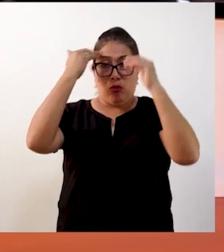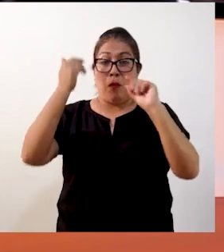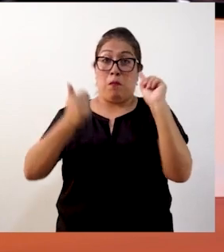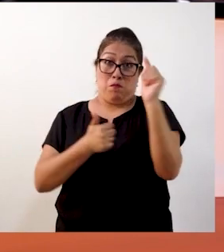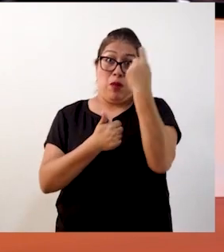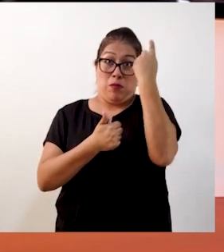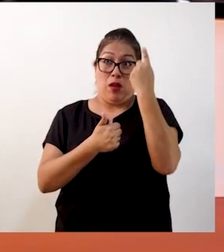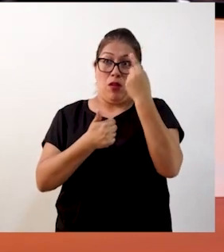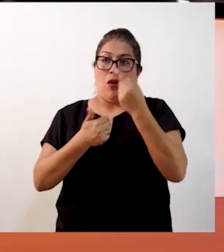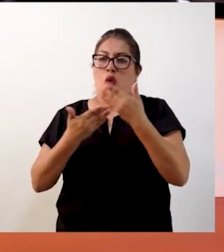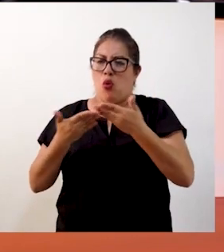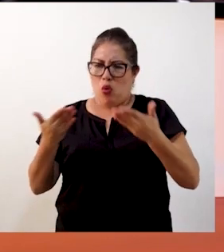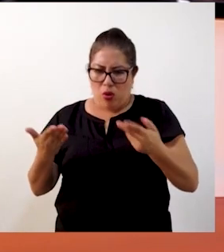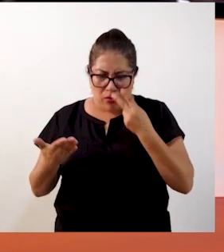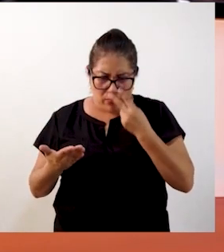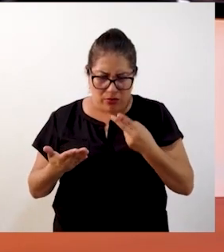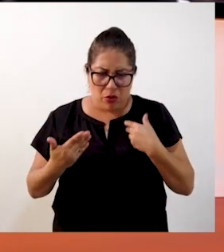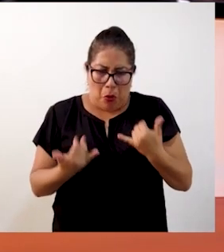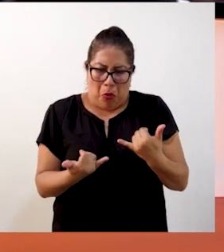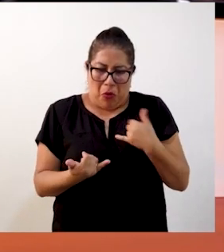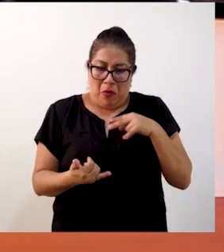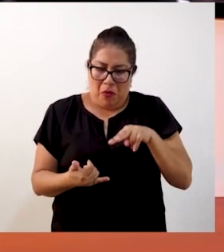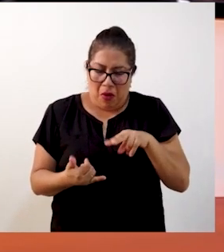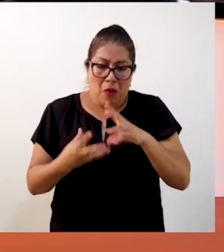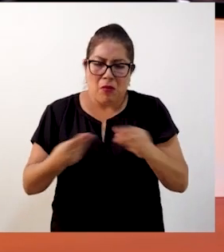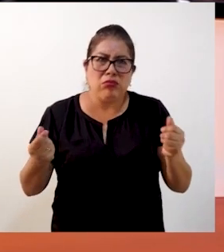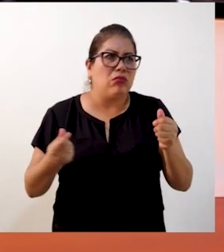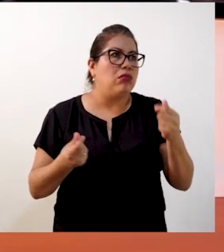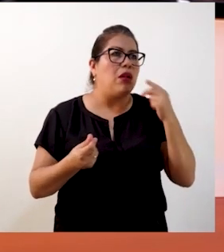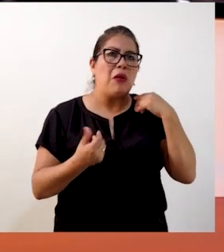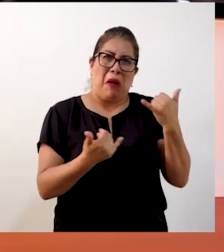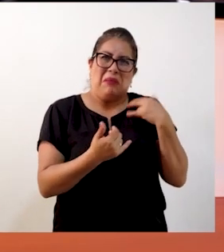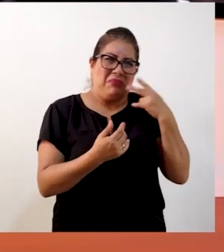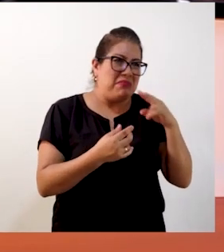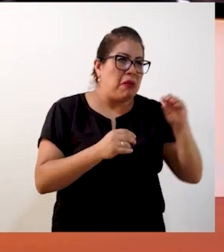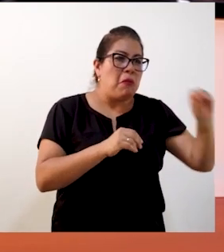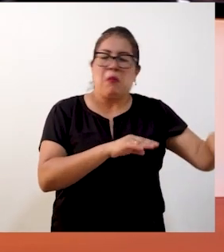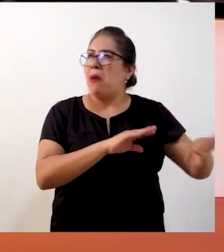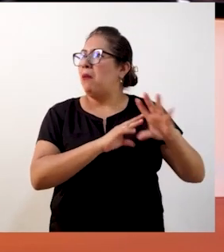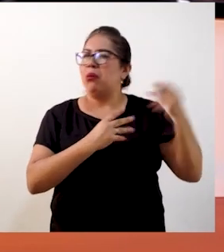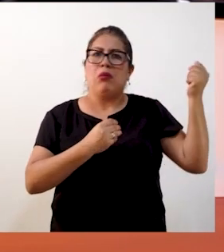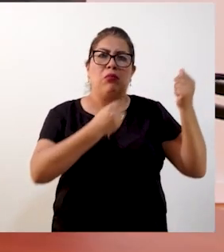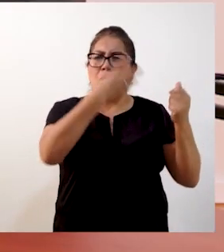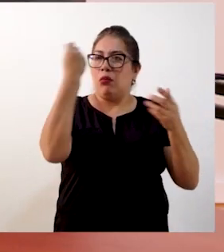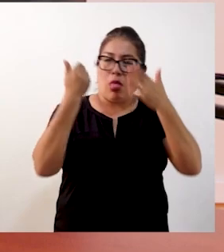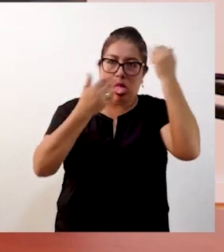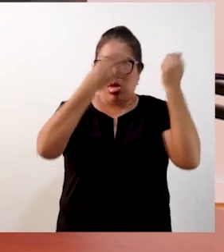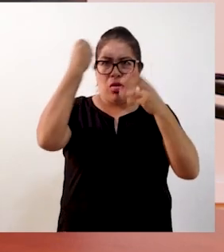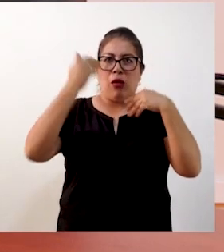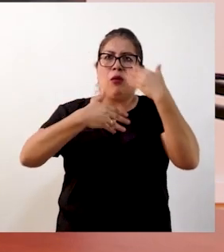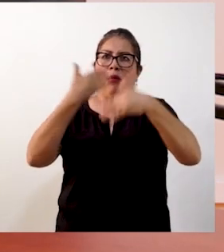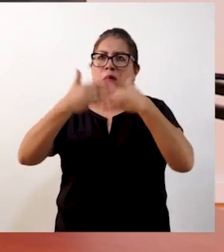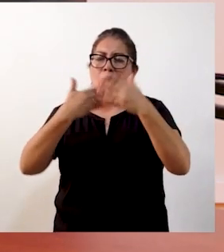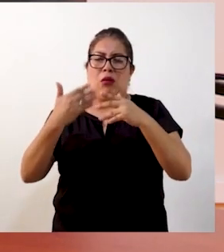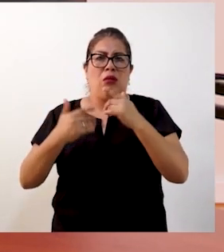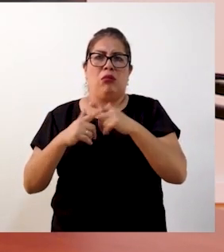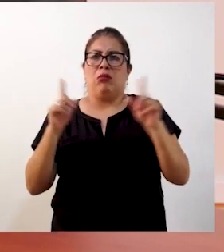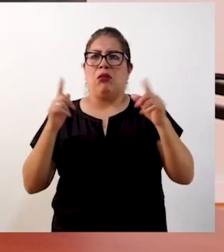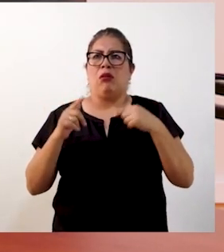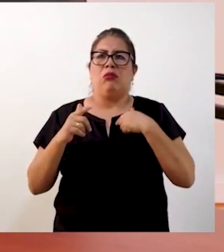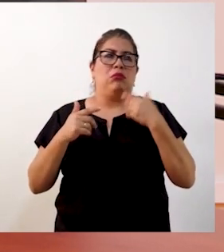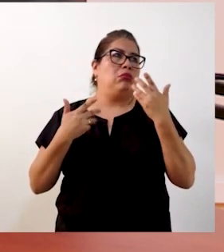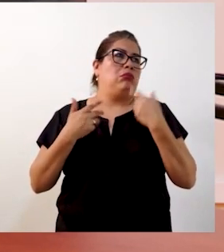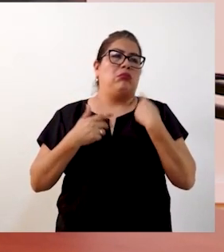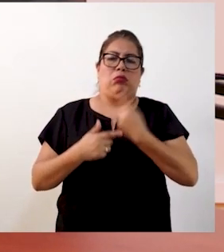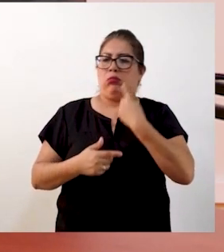olvidarse primero de las cosas recientes, después de las cosas antiguas, después se puso desconfiada, después se volvió dependiente y